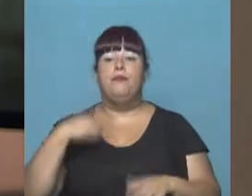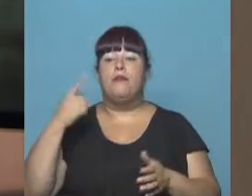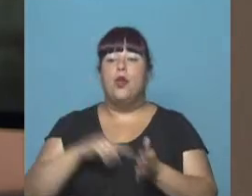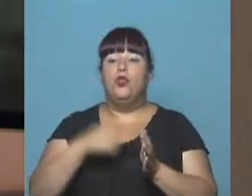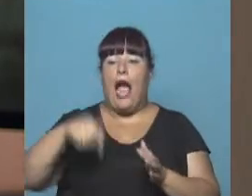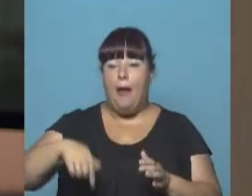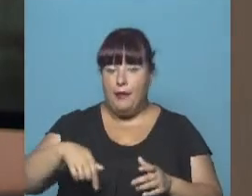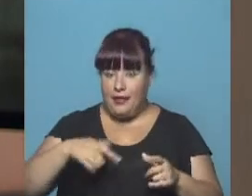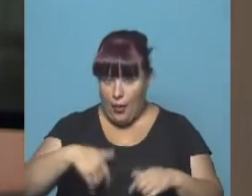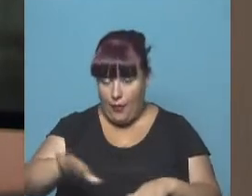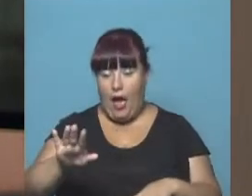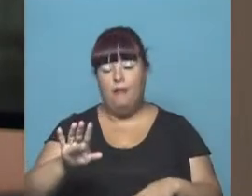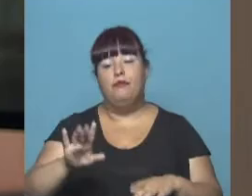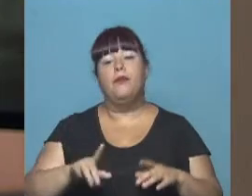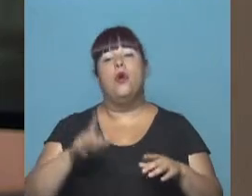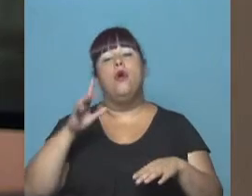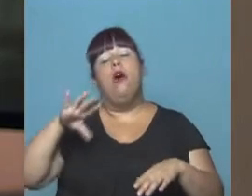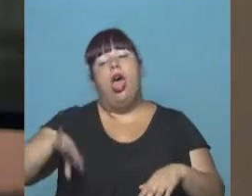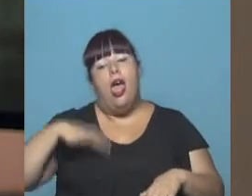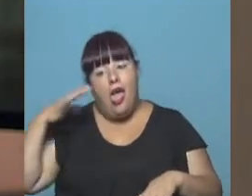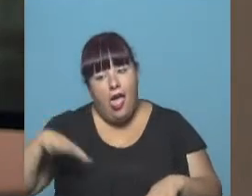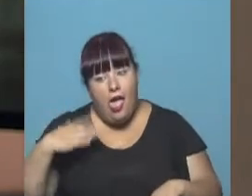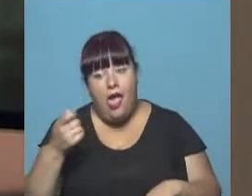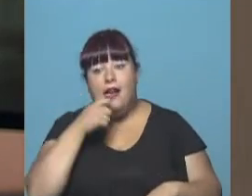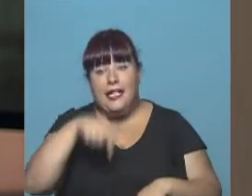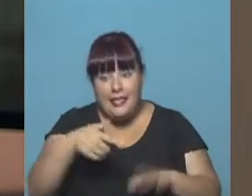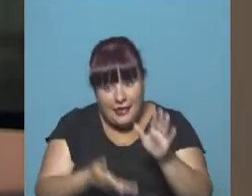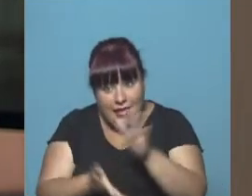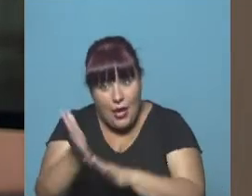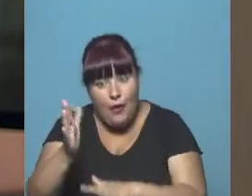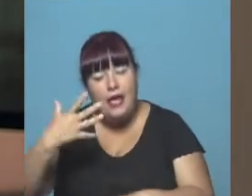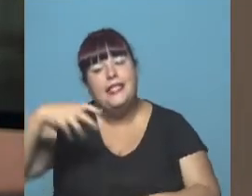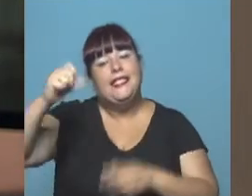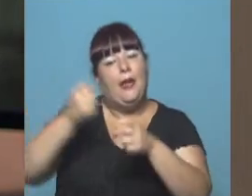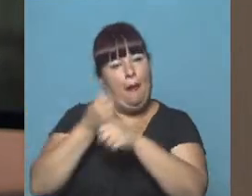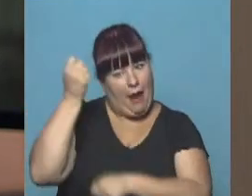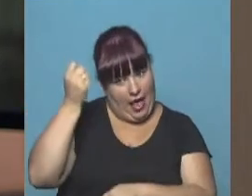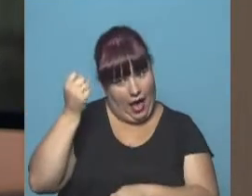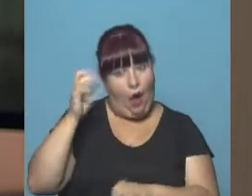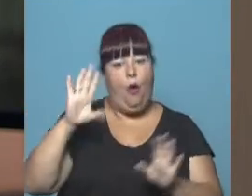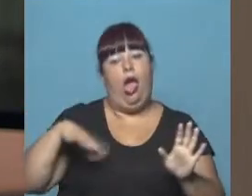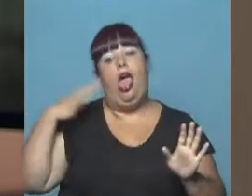ciudad de Buenos Aires. Por las dudas, si ya está saliendo, un paraguas